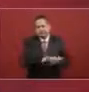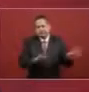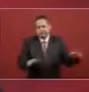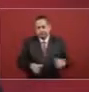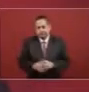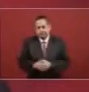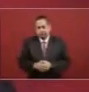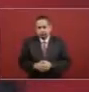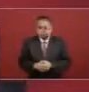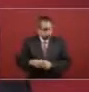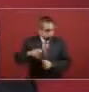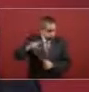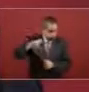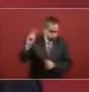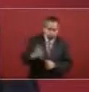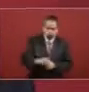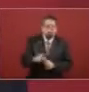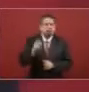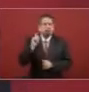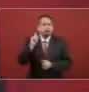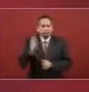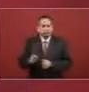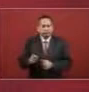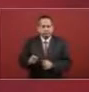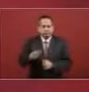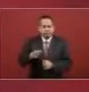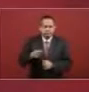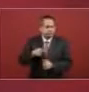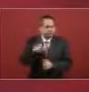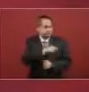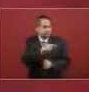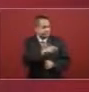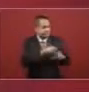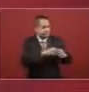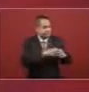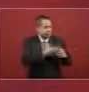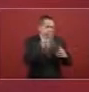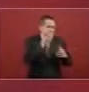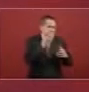verdadera doctrina de los conservadores es la hipocresía.